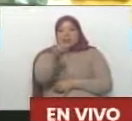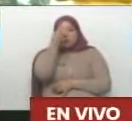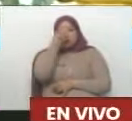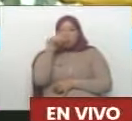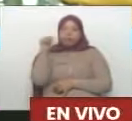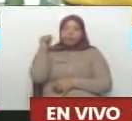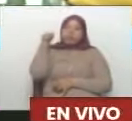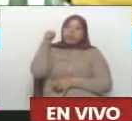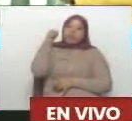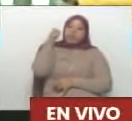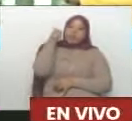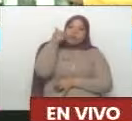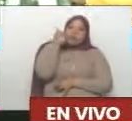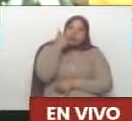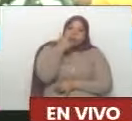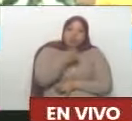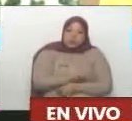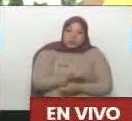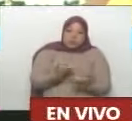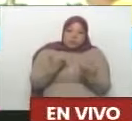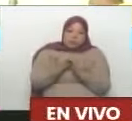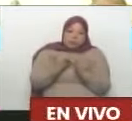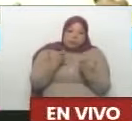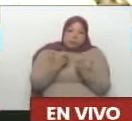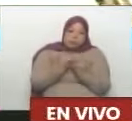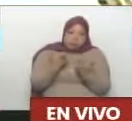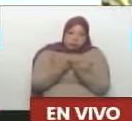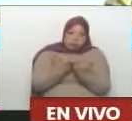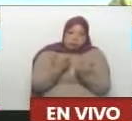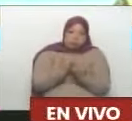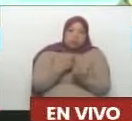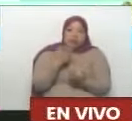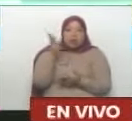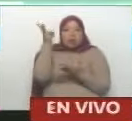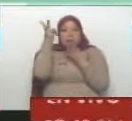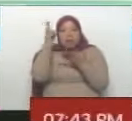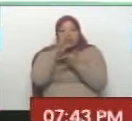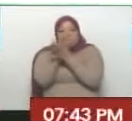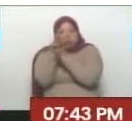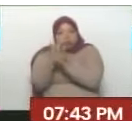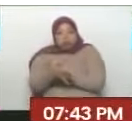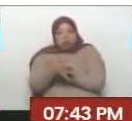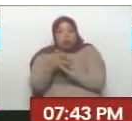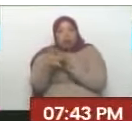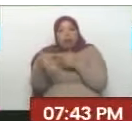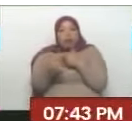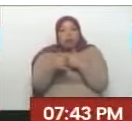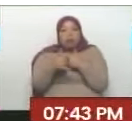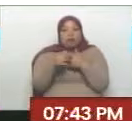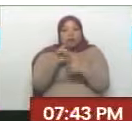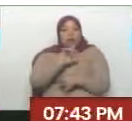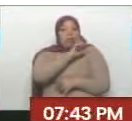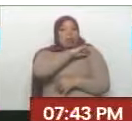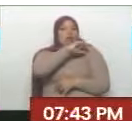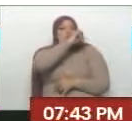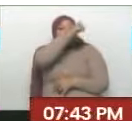invasiones, genocidios, guerra, y el complejo de superioridad. Y los BRICS, el nuevo mundo, que